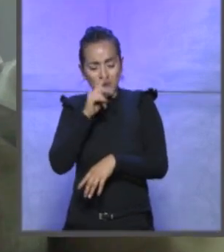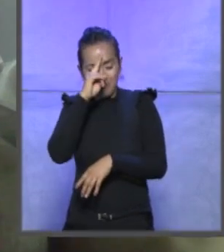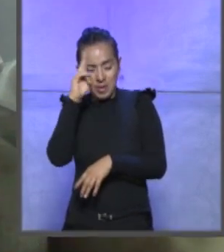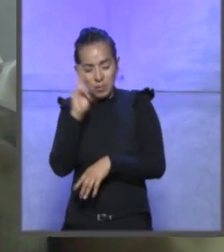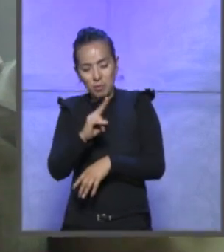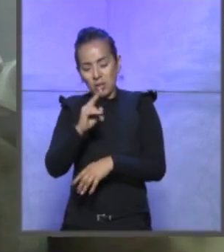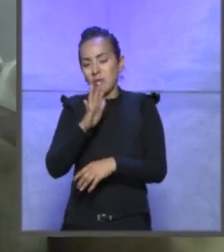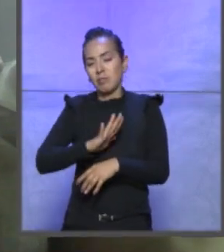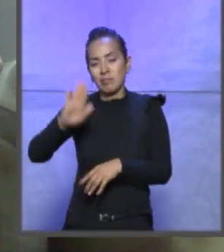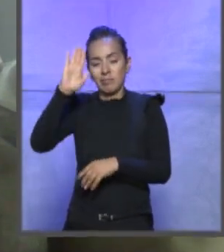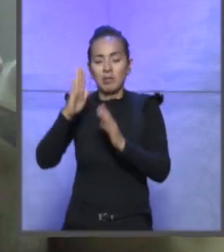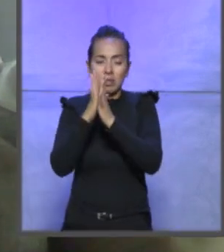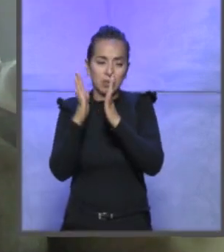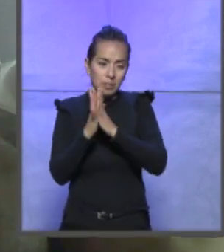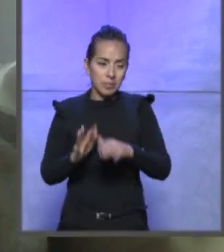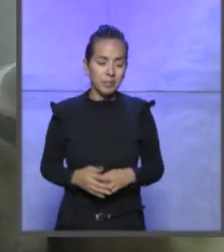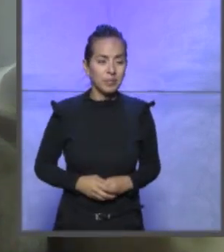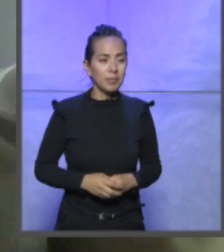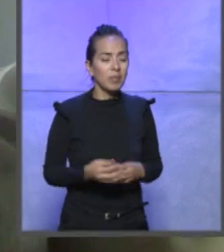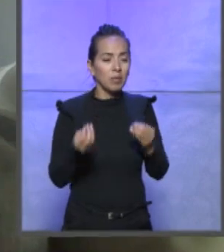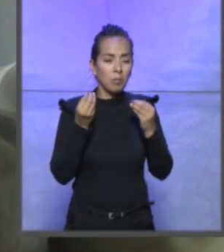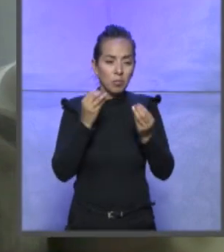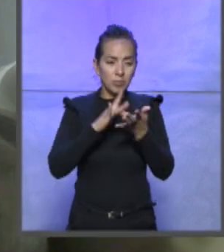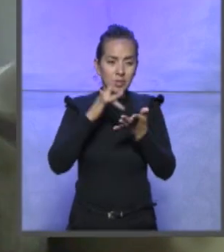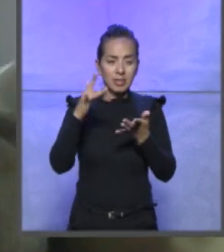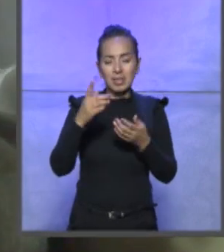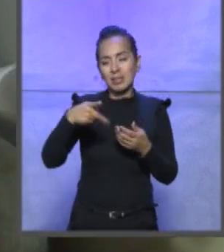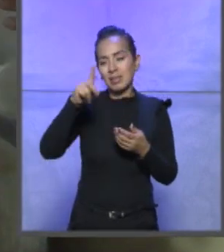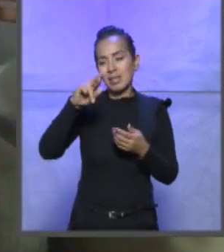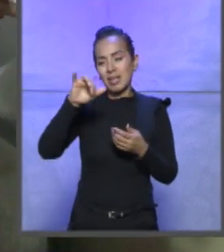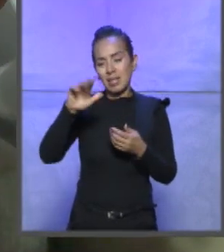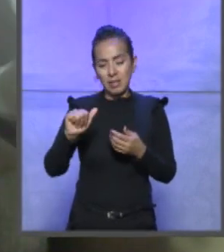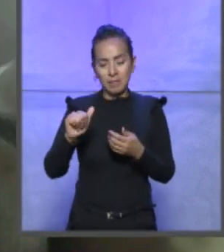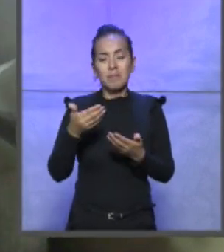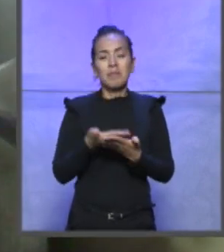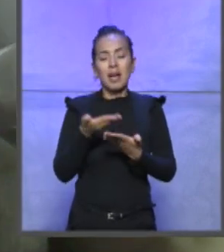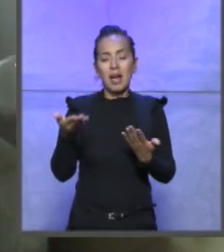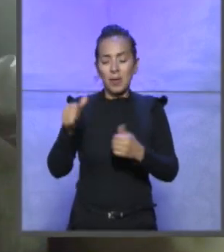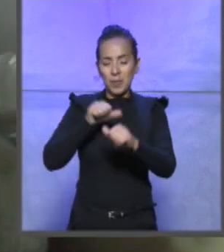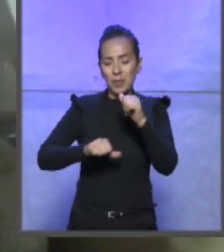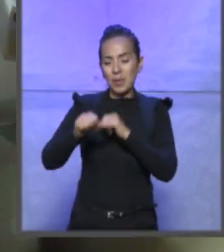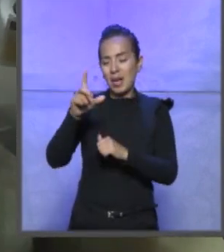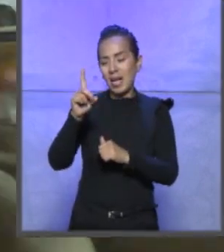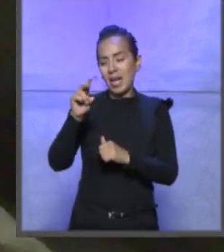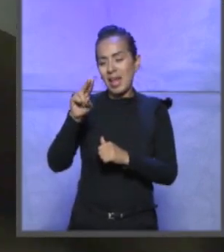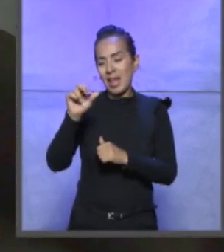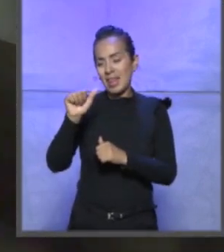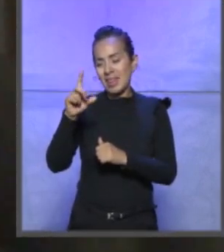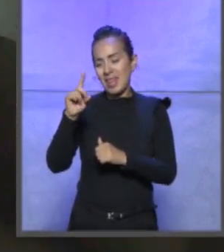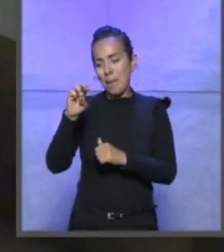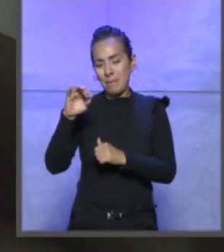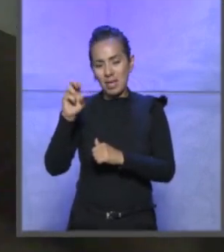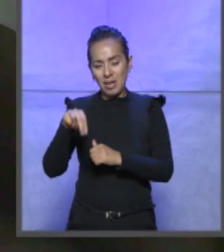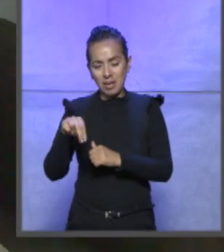nuestras opiniones. Sería todo. Gracias, Carla. Damián, nuevamente la pregunta. ¿La juventud en México es objeto